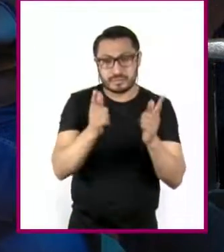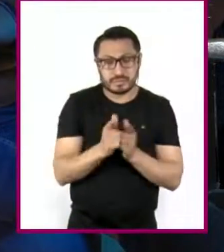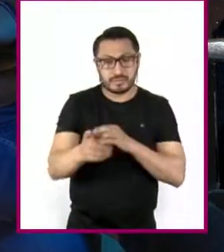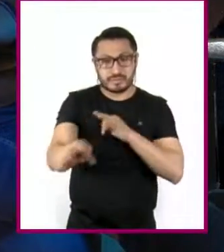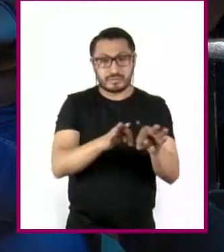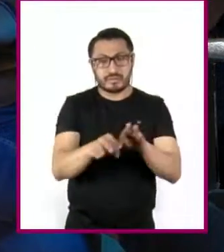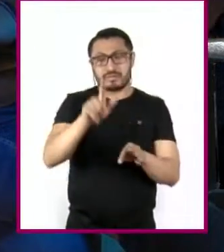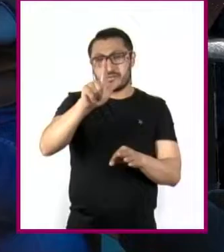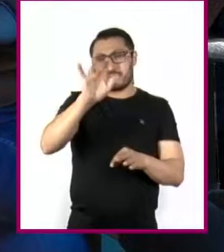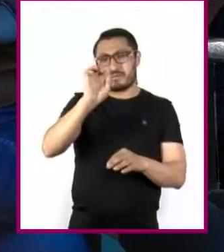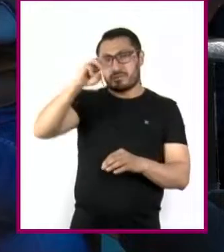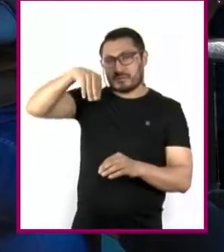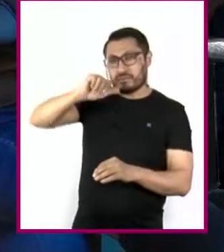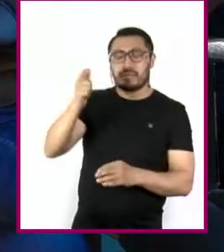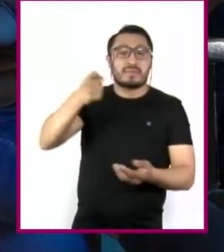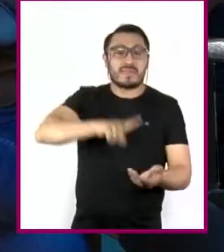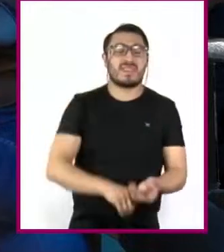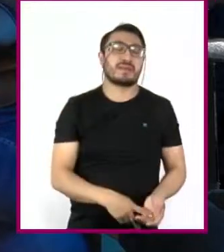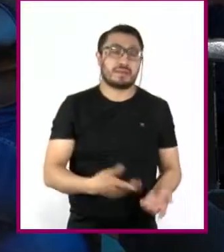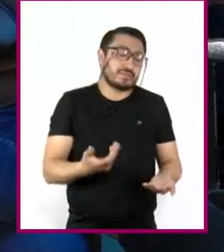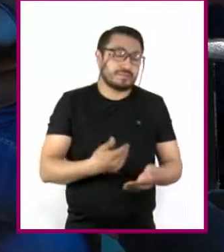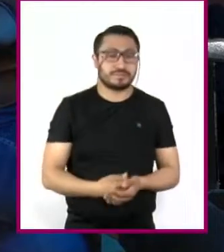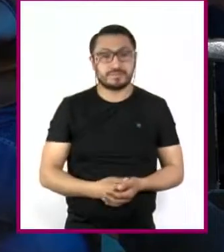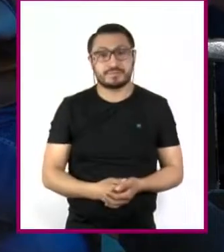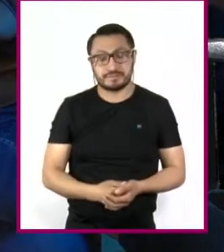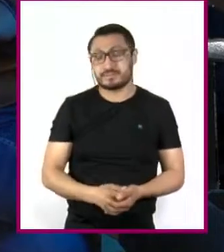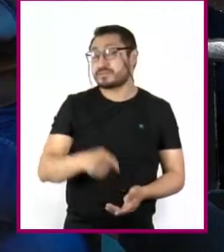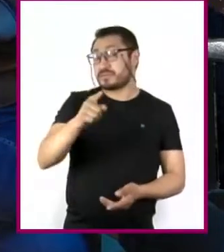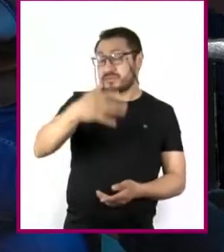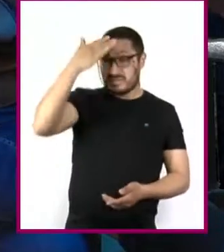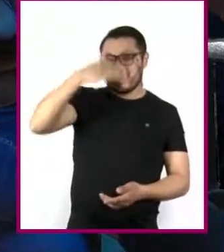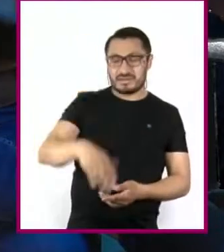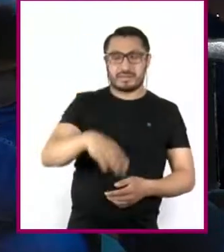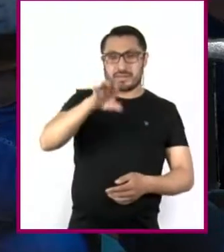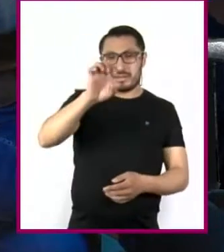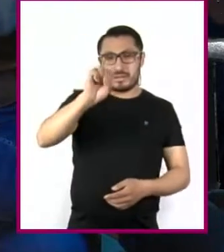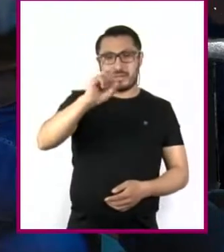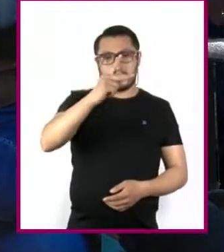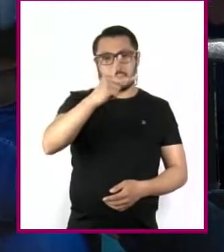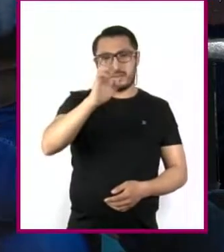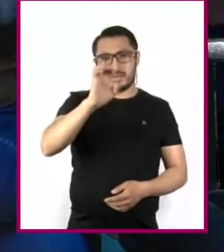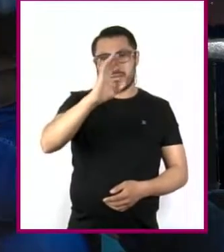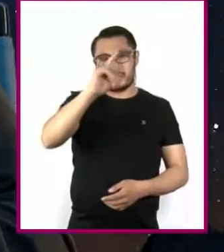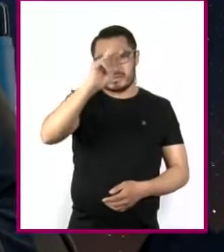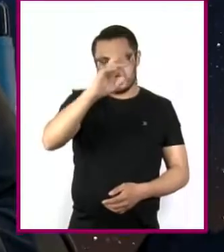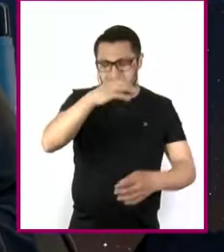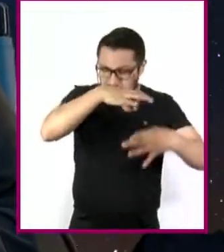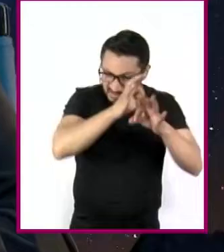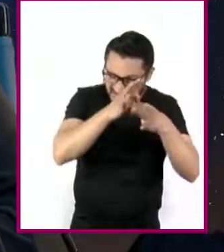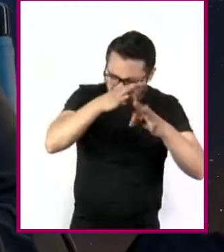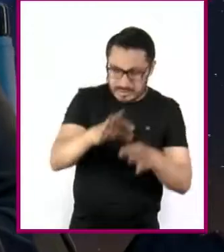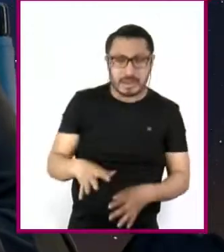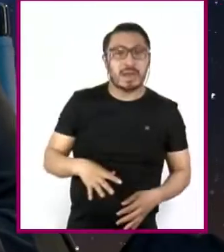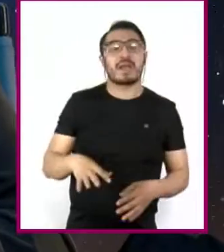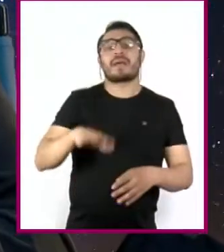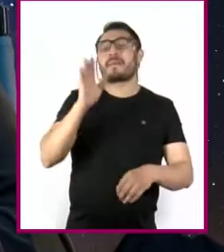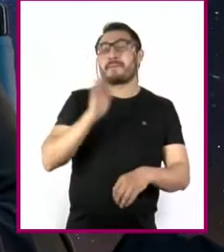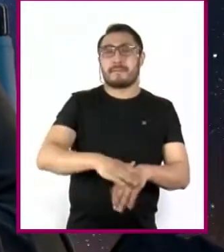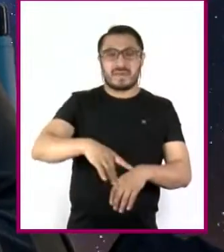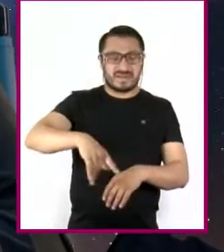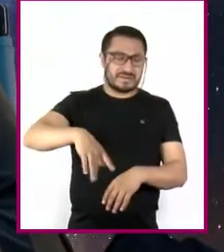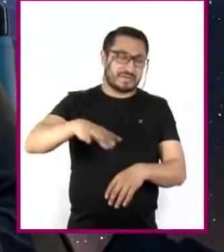lema, y no es por cualquier cosa. ¿Sabías que la espectrometría de masas es la técnica más sensible para